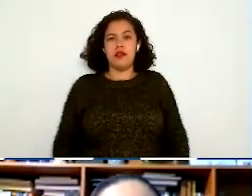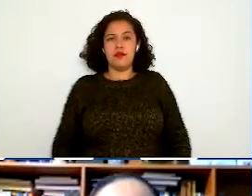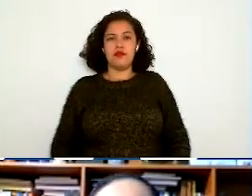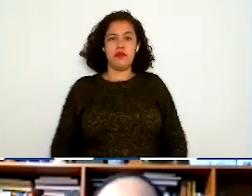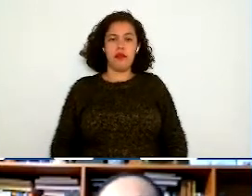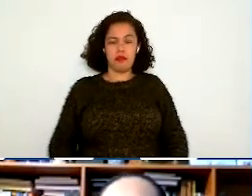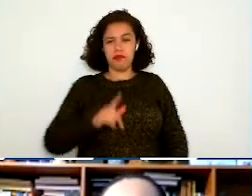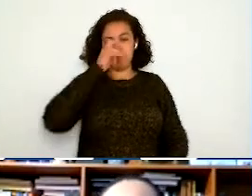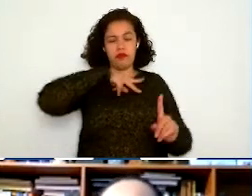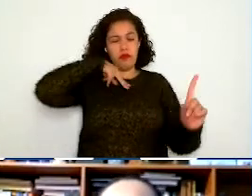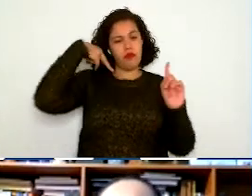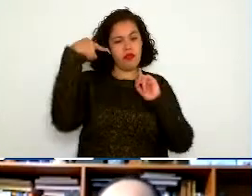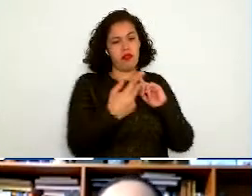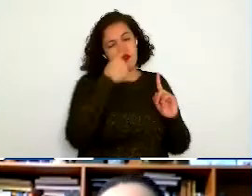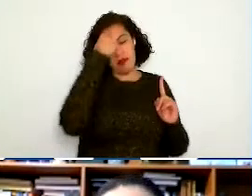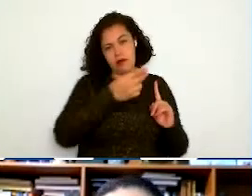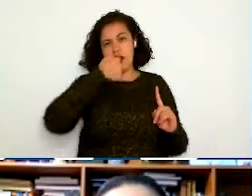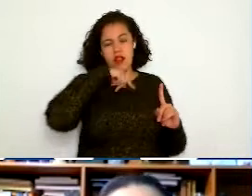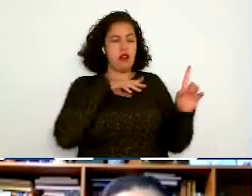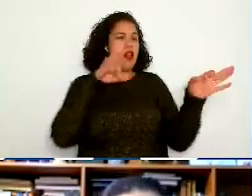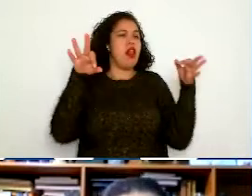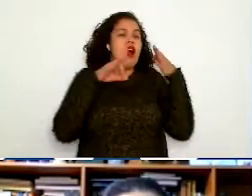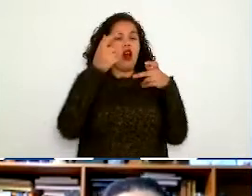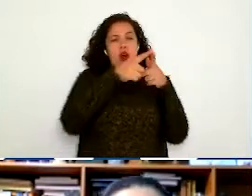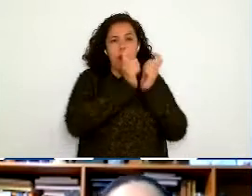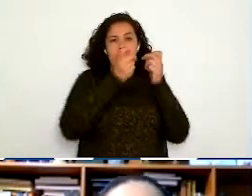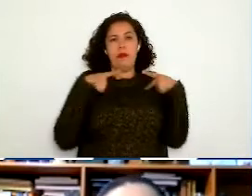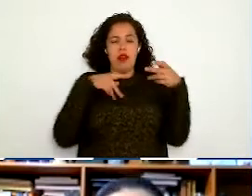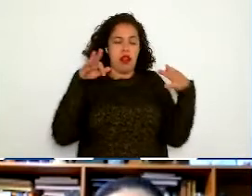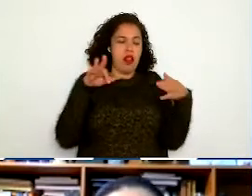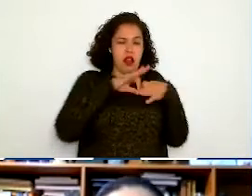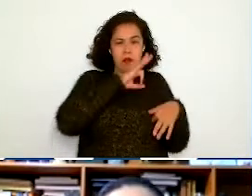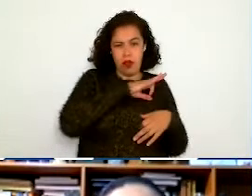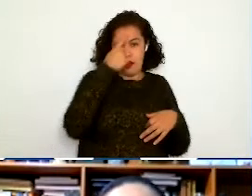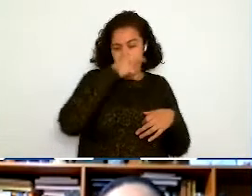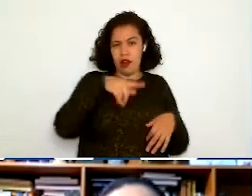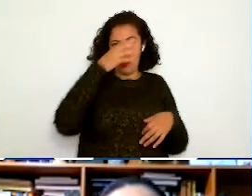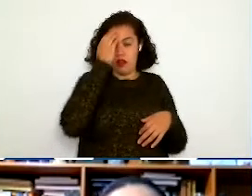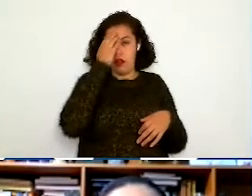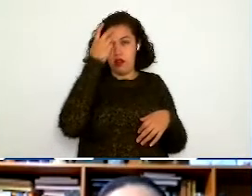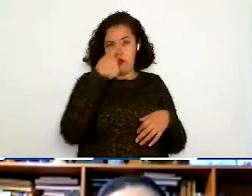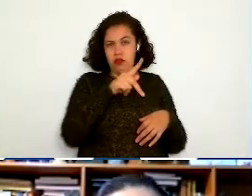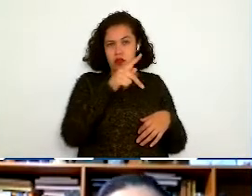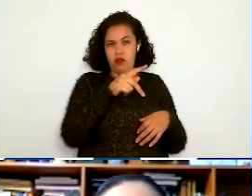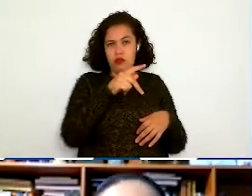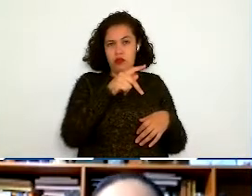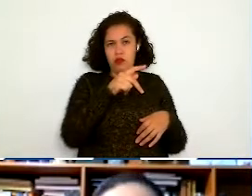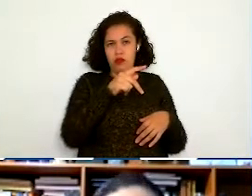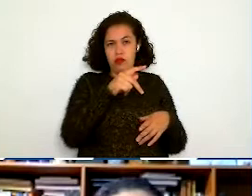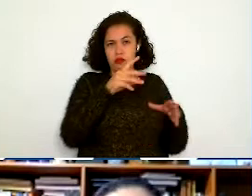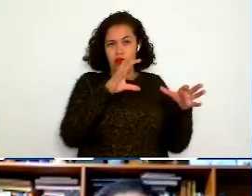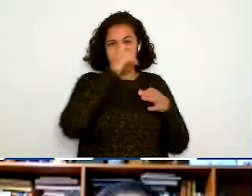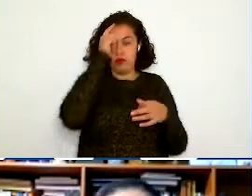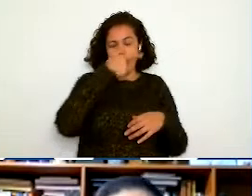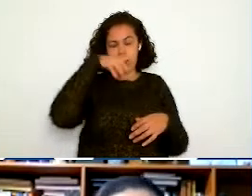enfocarme a poder acercarme a la población para conocer esa construcción, esa percepción y esa concepción